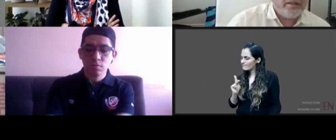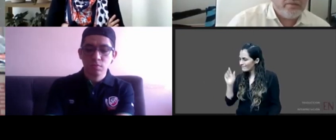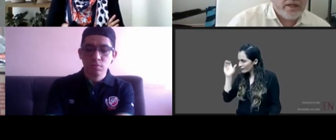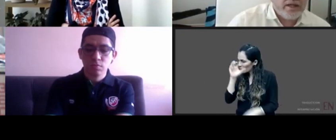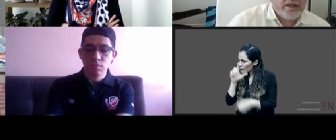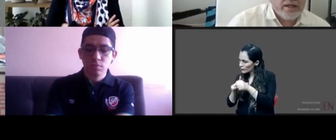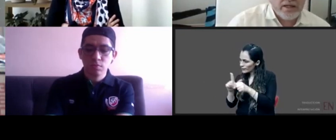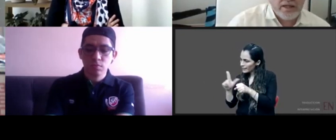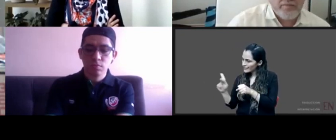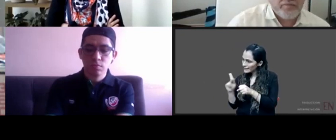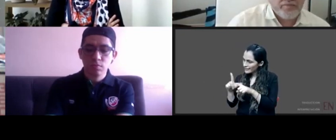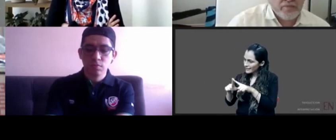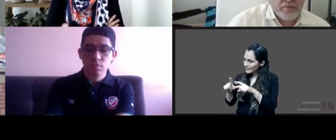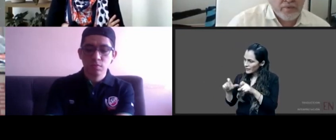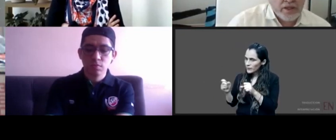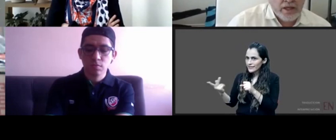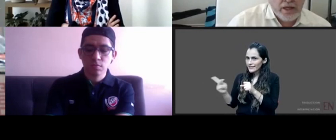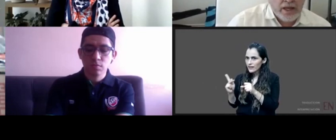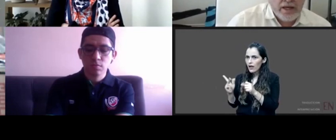Entonces,